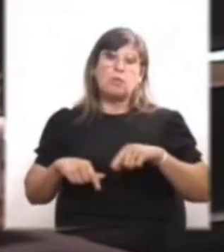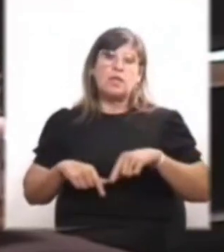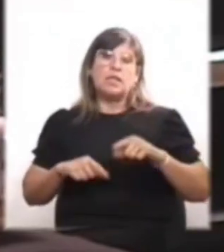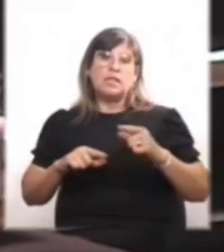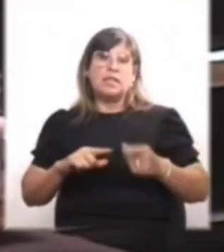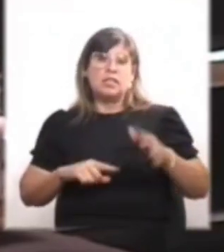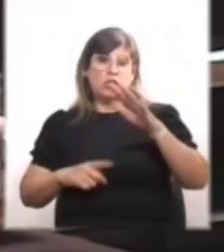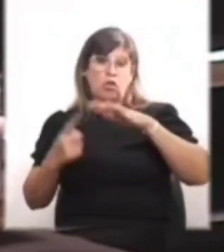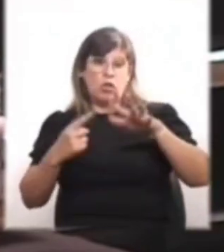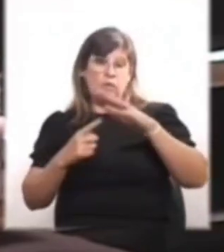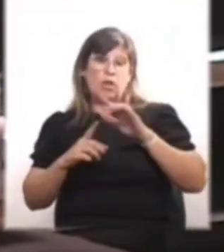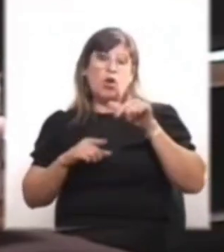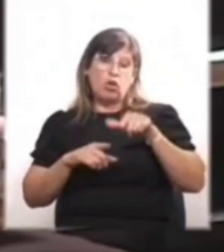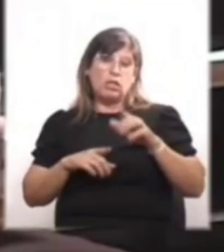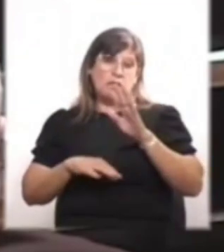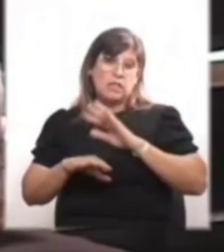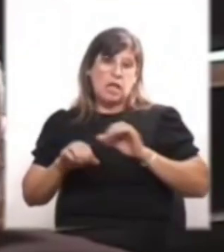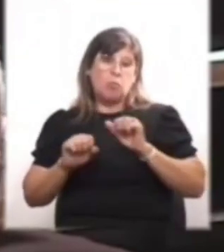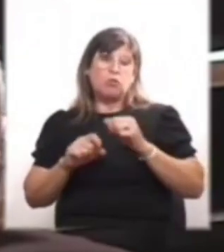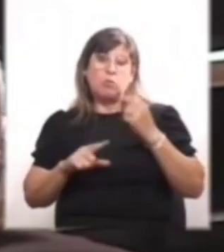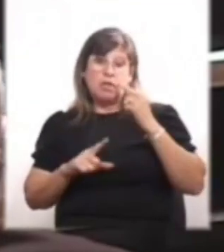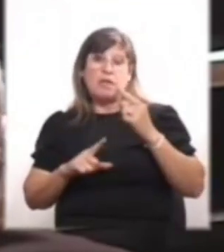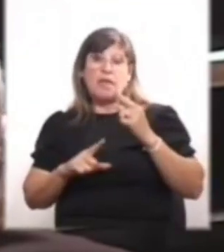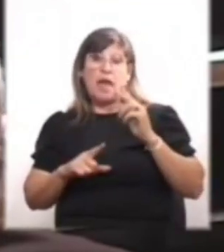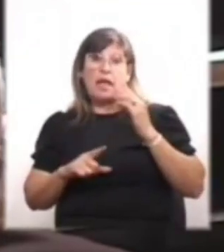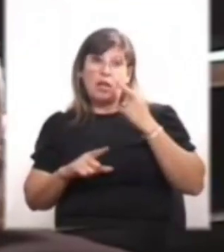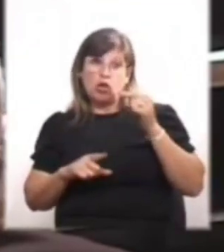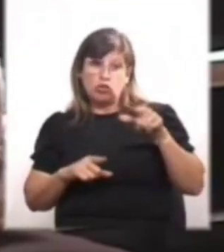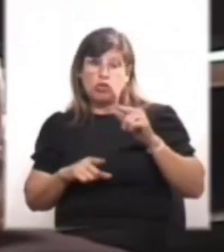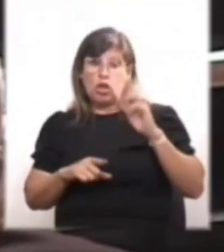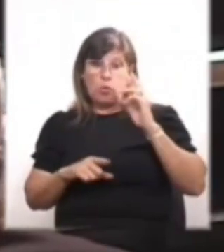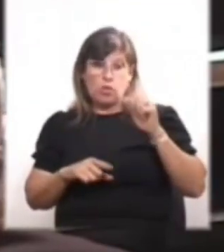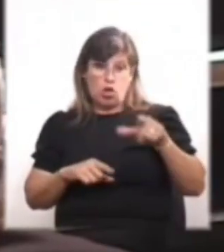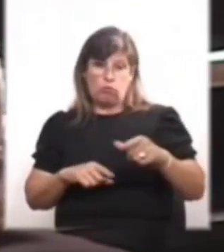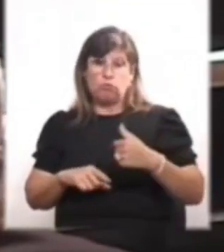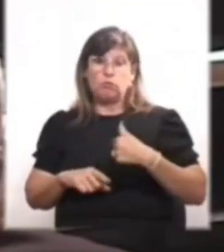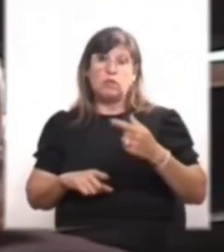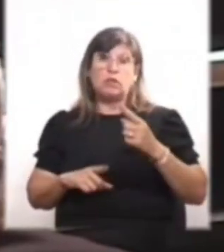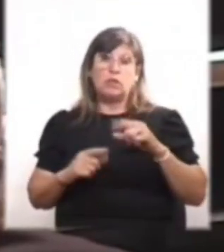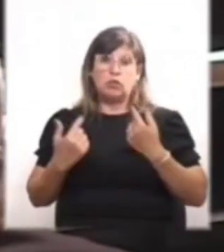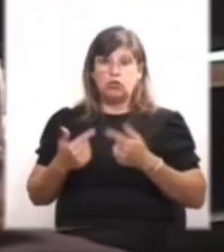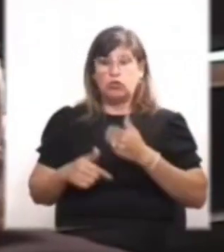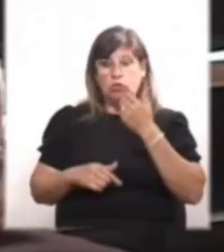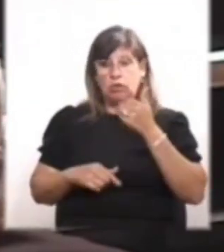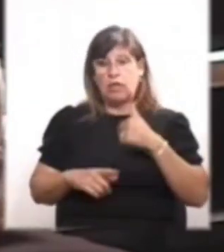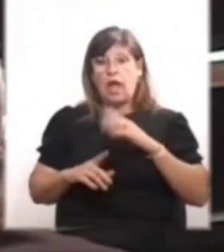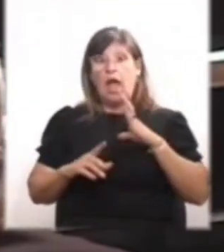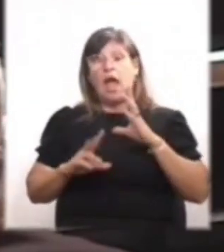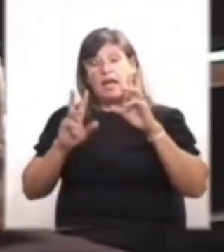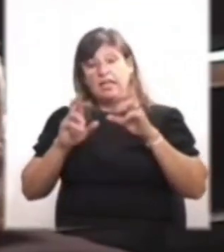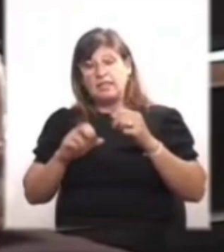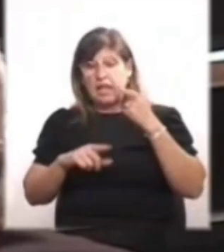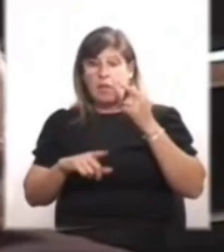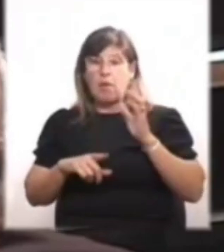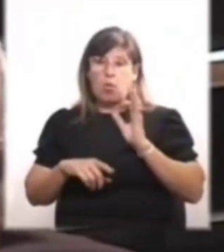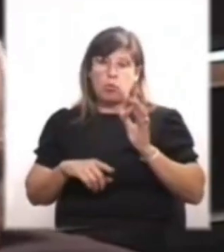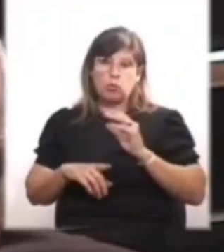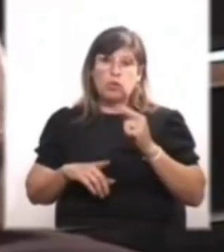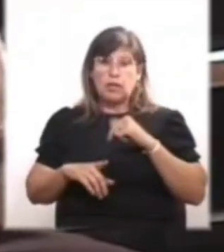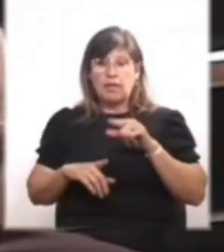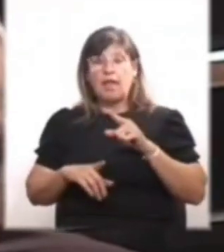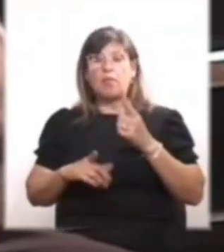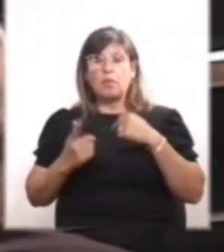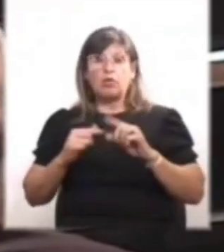interactuar con él sobre esa posibilidad y conocer su opinión. A nuestro entender, hay temas de oportunidad y operativos, pero